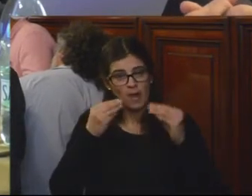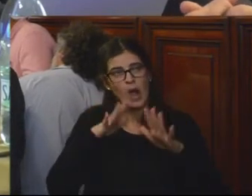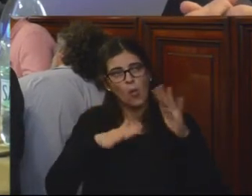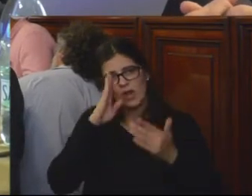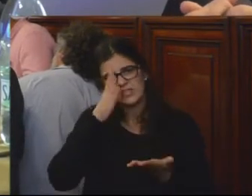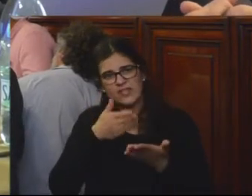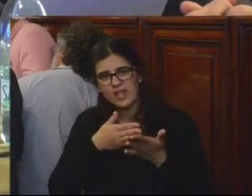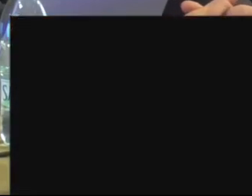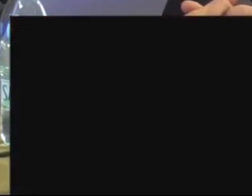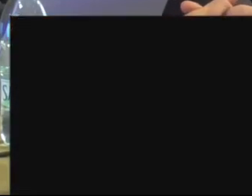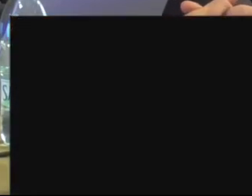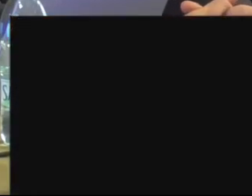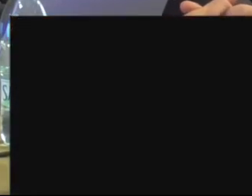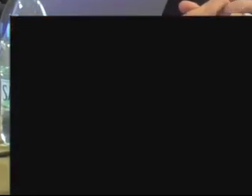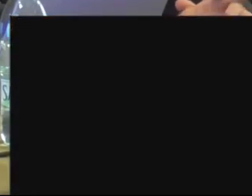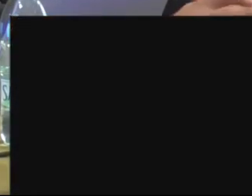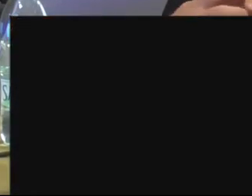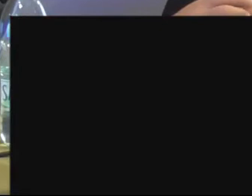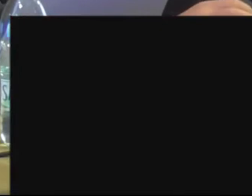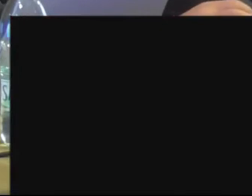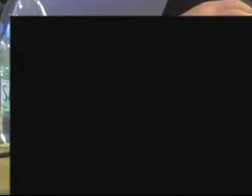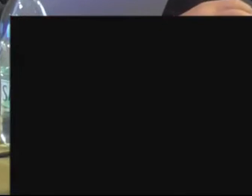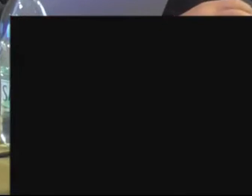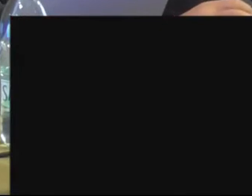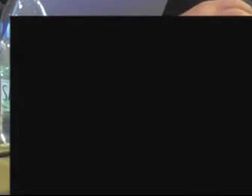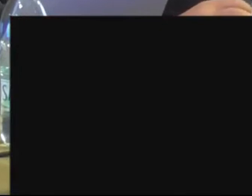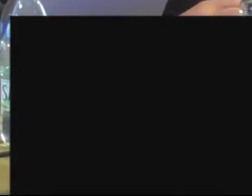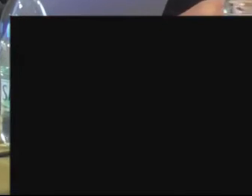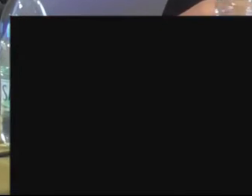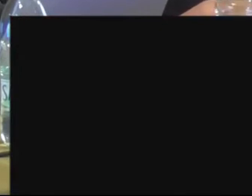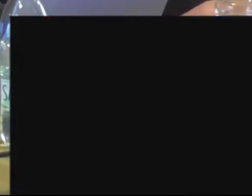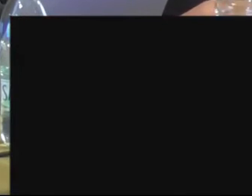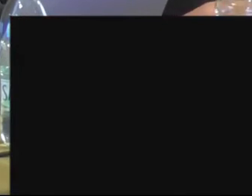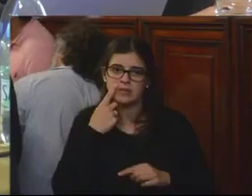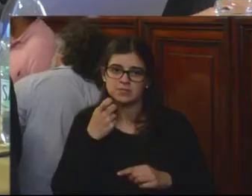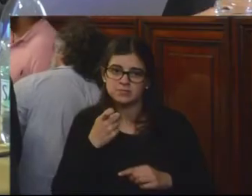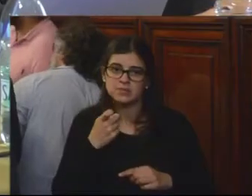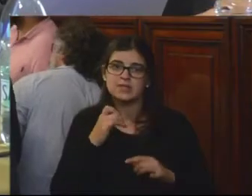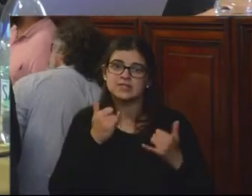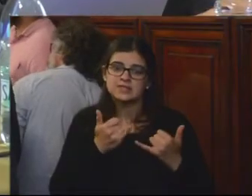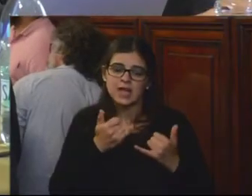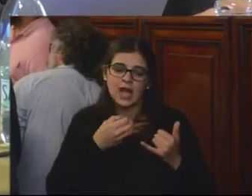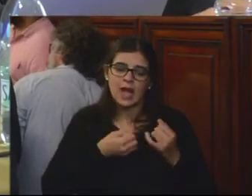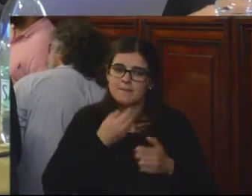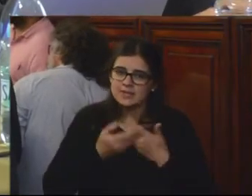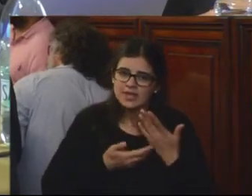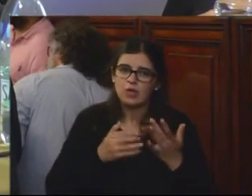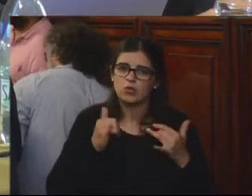judiciales y hemos como brillantes en esas causas hemos nos hemos expresado